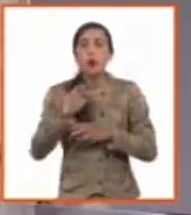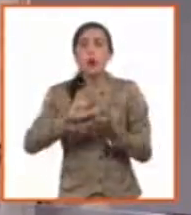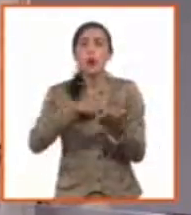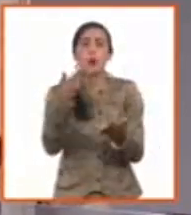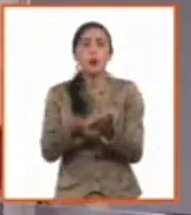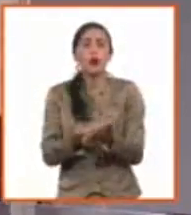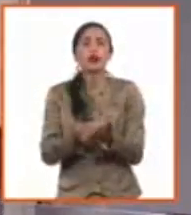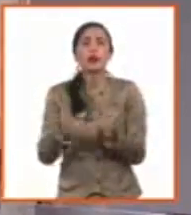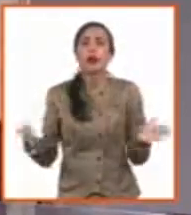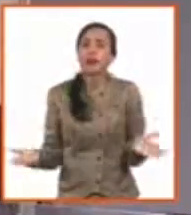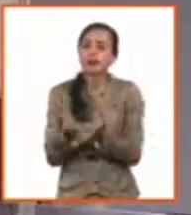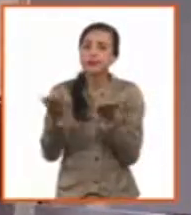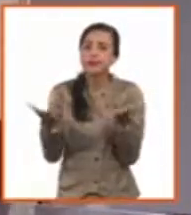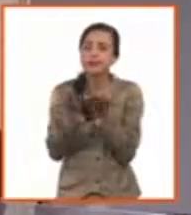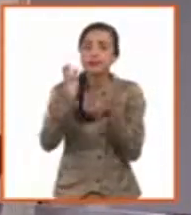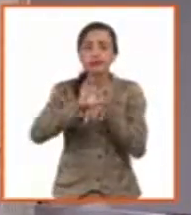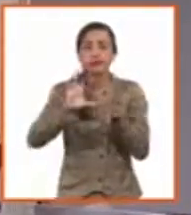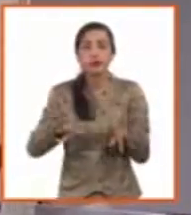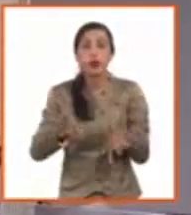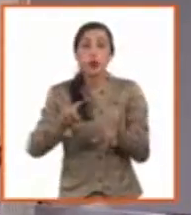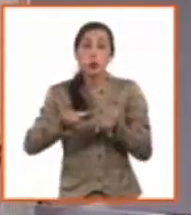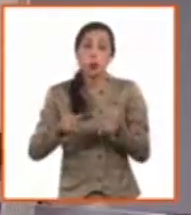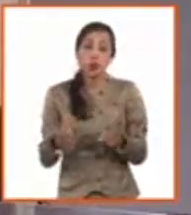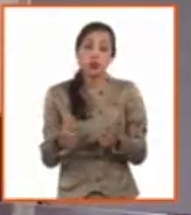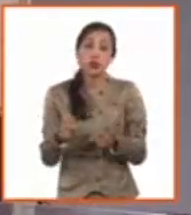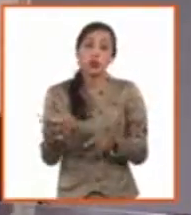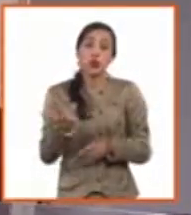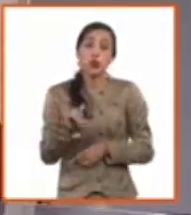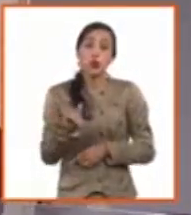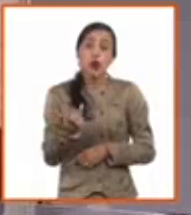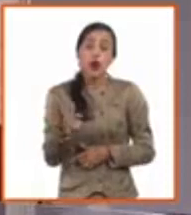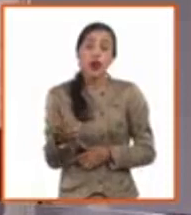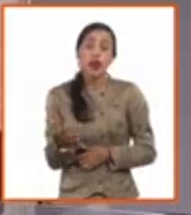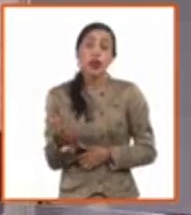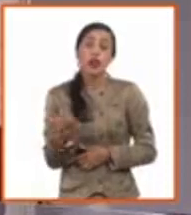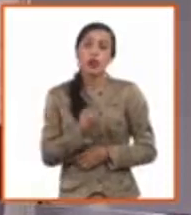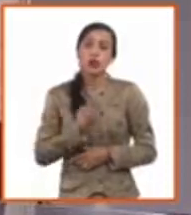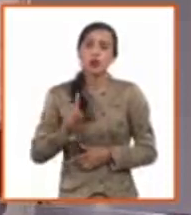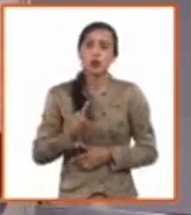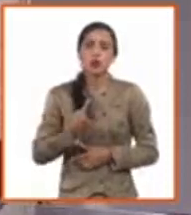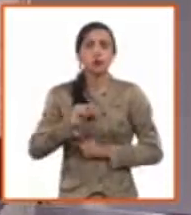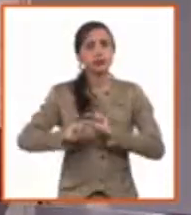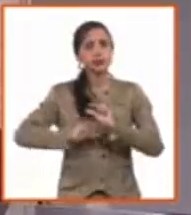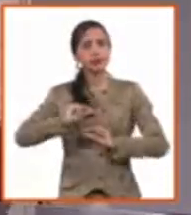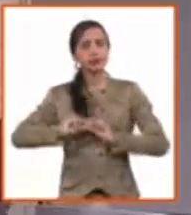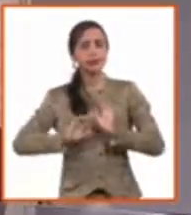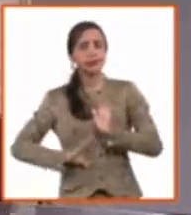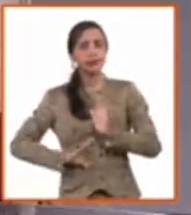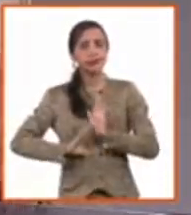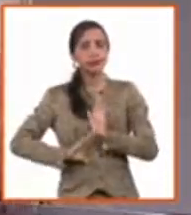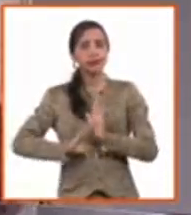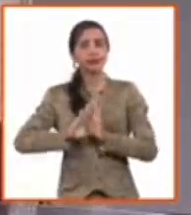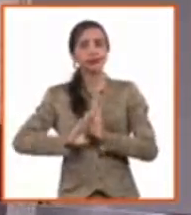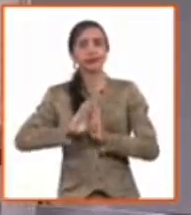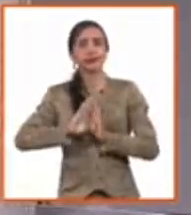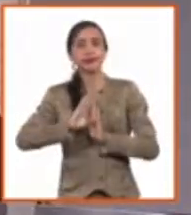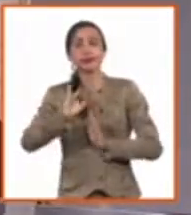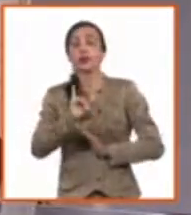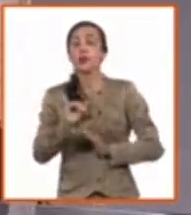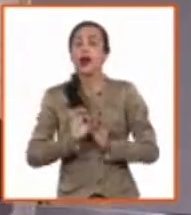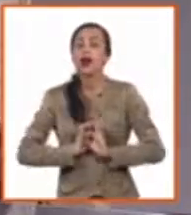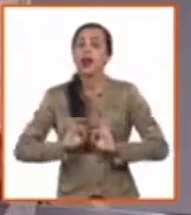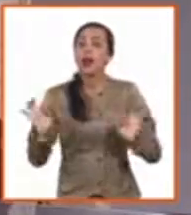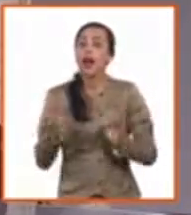para el desarrollo del sector y bueno en ese sentido también digamos que hemos ido avanzando en materia de calidad también